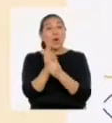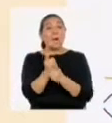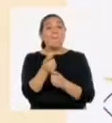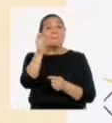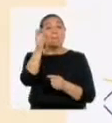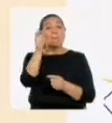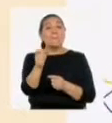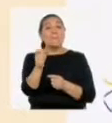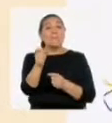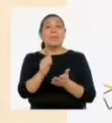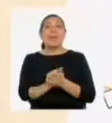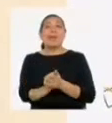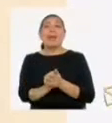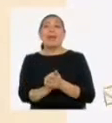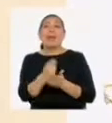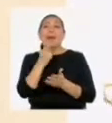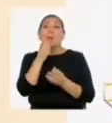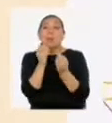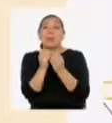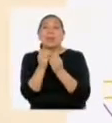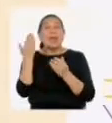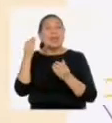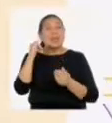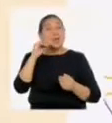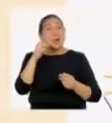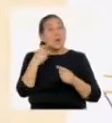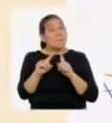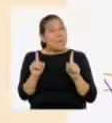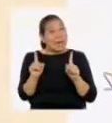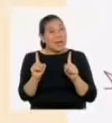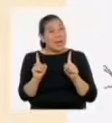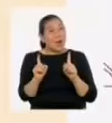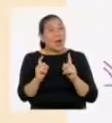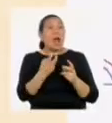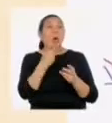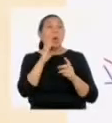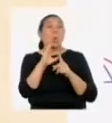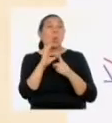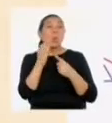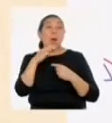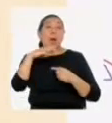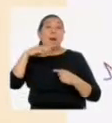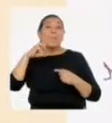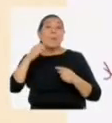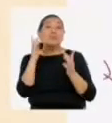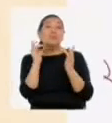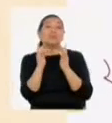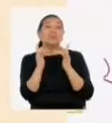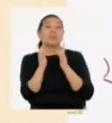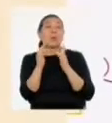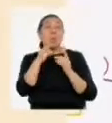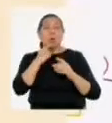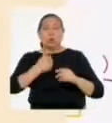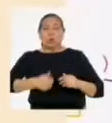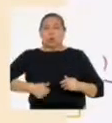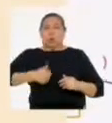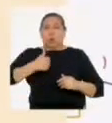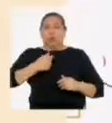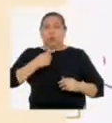como personaje C en la iconografía mochica. Pero además se asociaría con otra identidad de